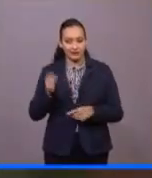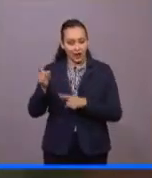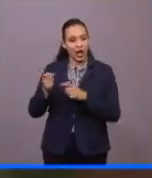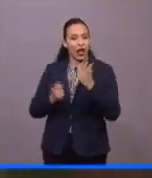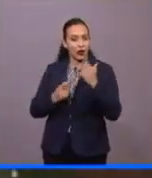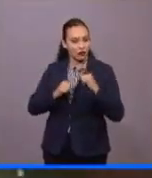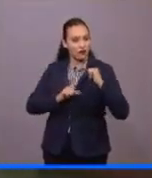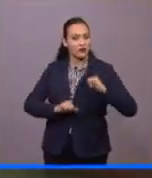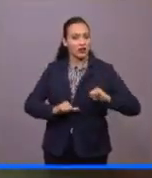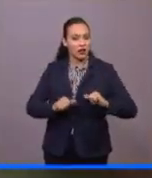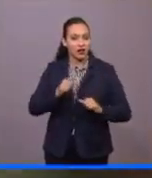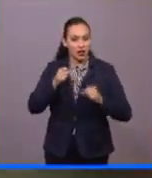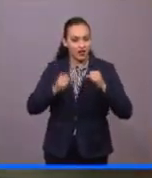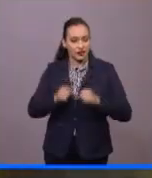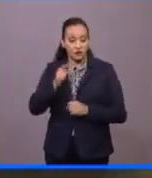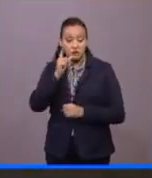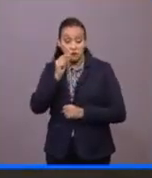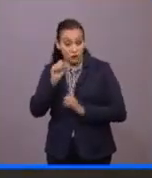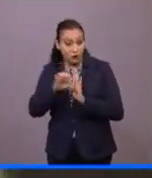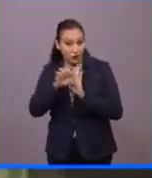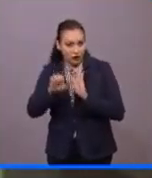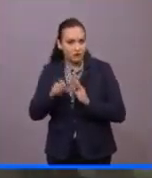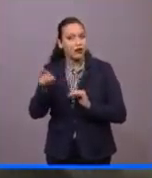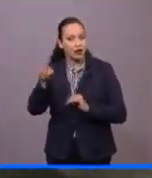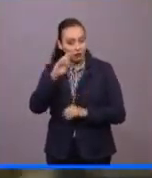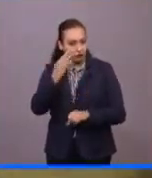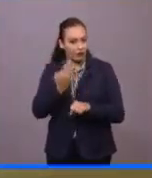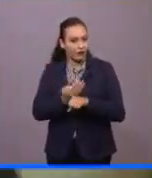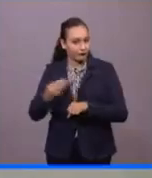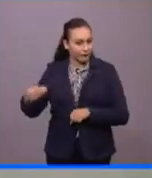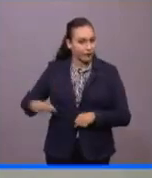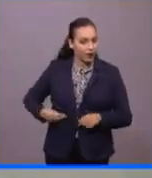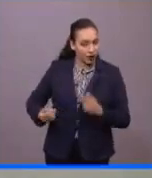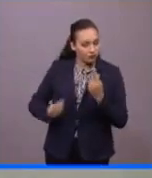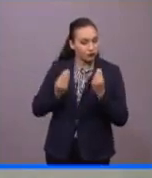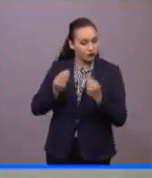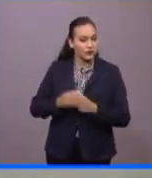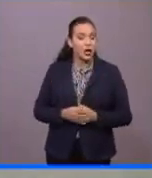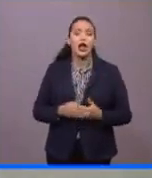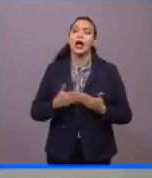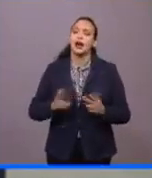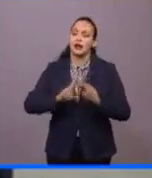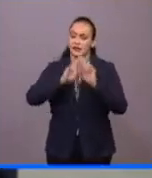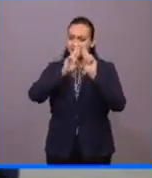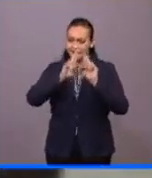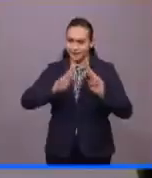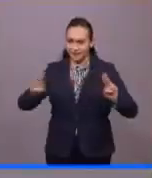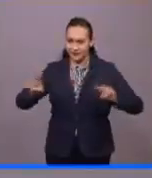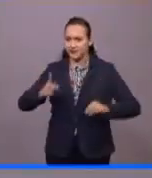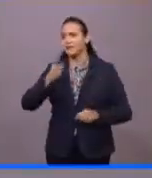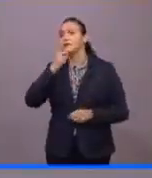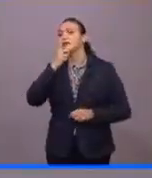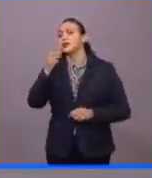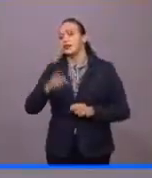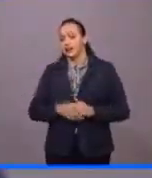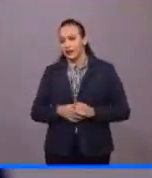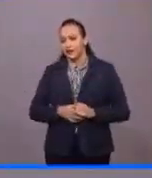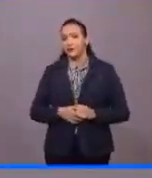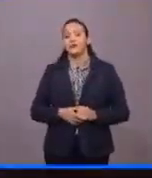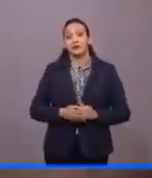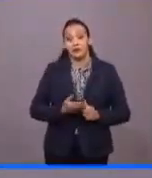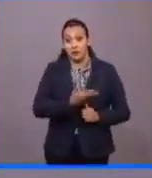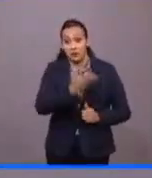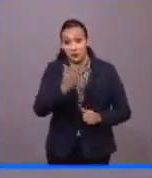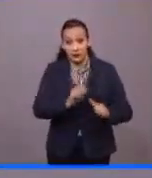delito. Por su parte, la Oficina en México del Alto Comisionado de Naciones Unidas para los Derechos Humanos llamó a